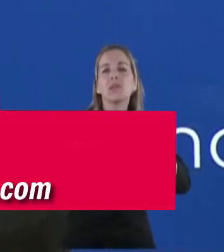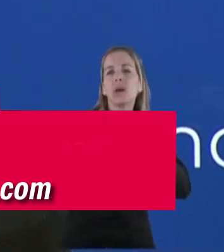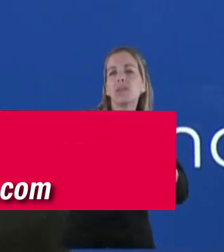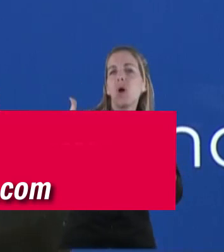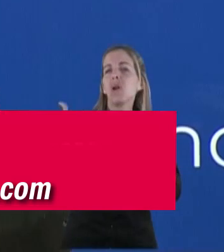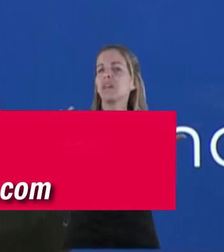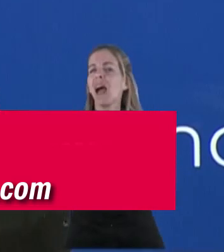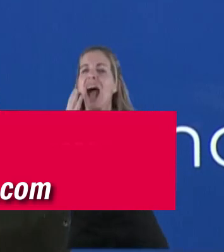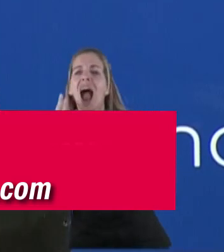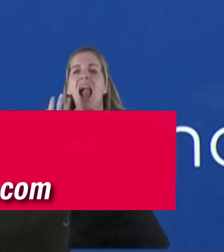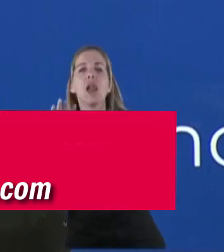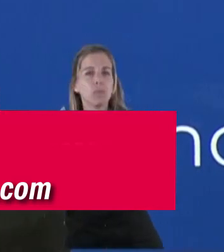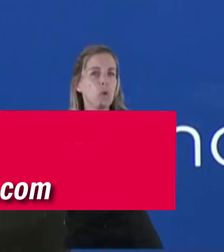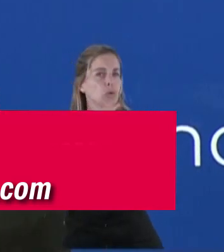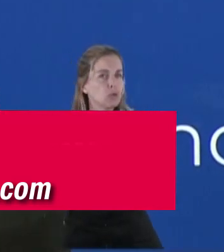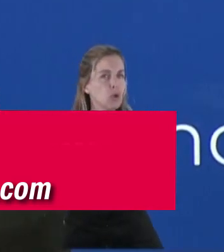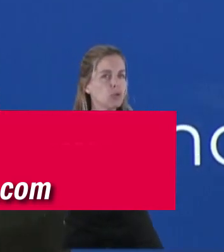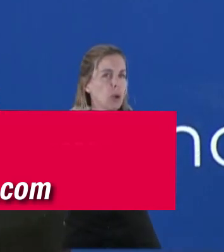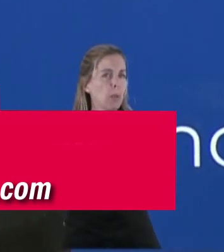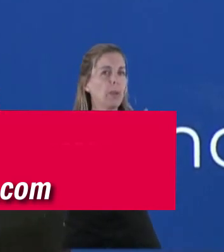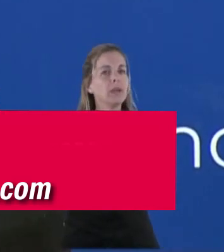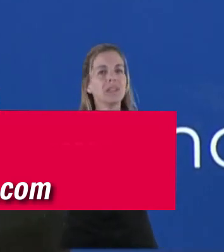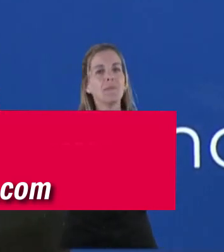solucionando. Estamos muy contentos,